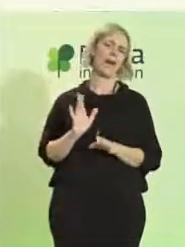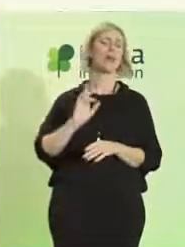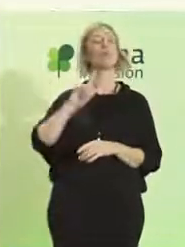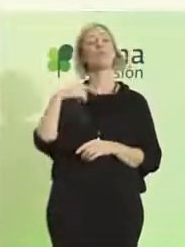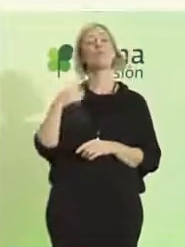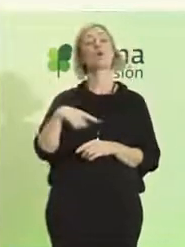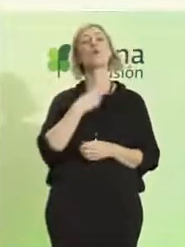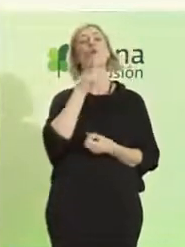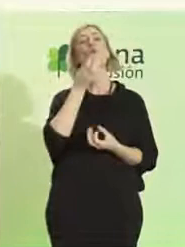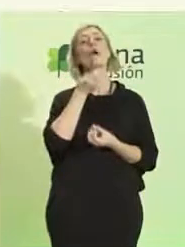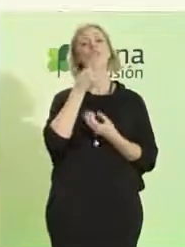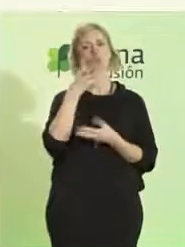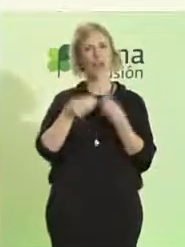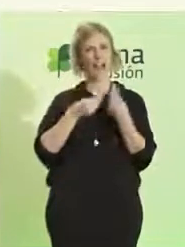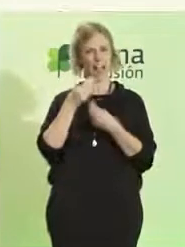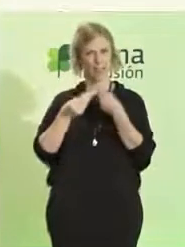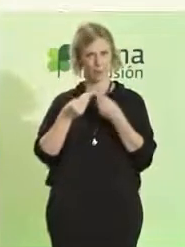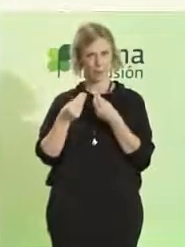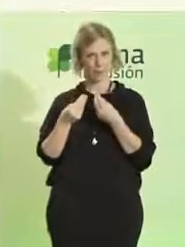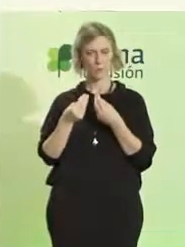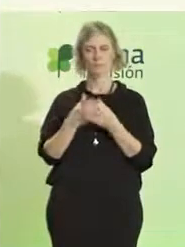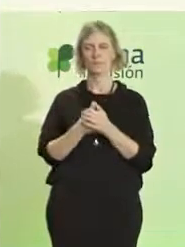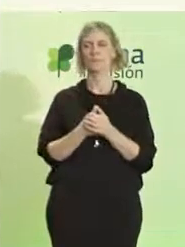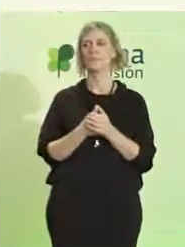esta cámara! En